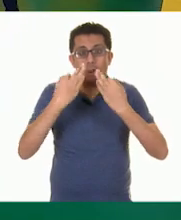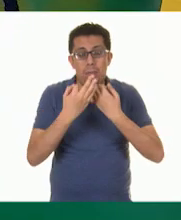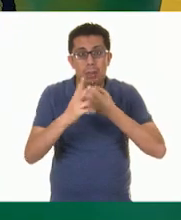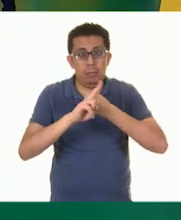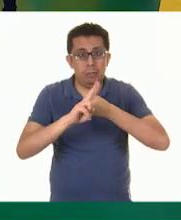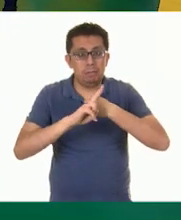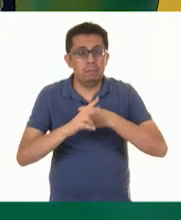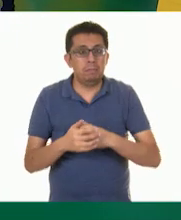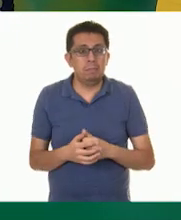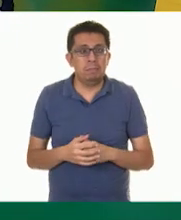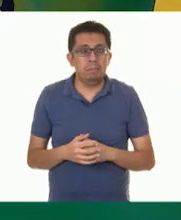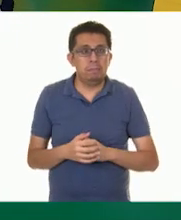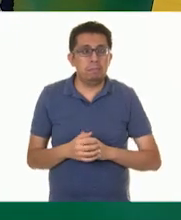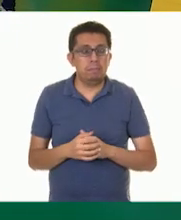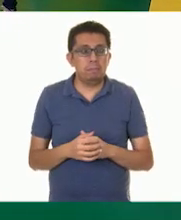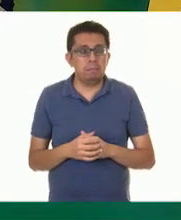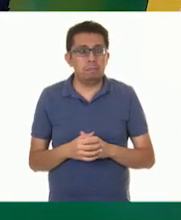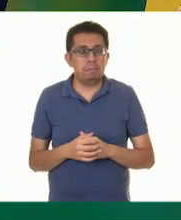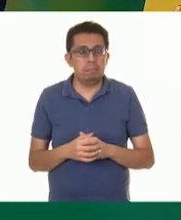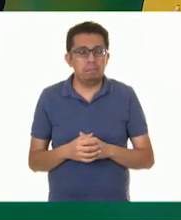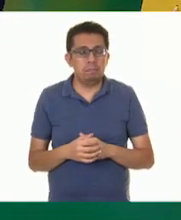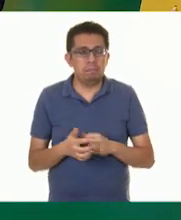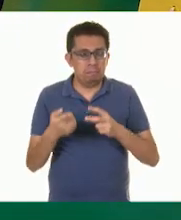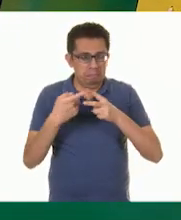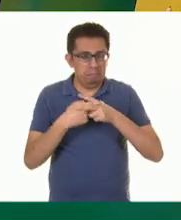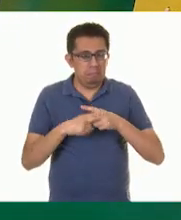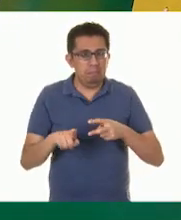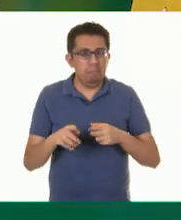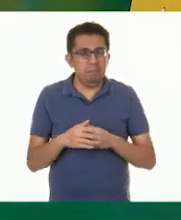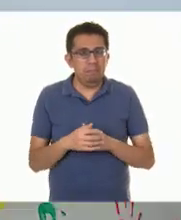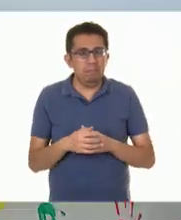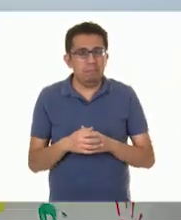vasos. Mira, empecemos con este. Sí.